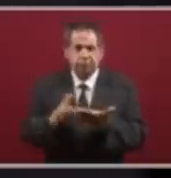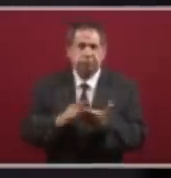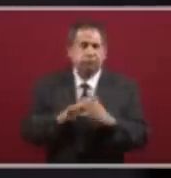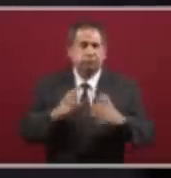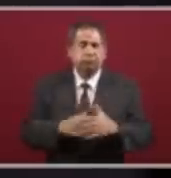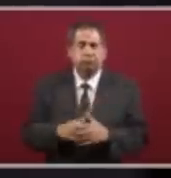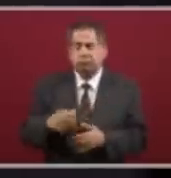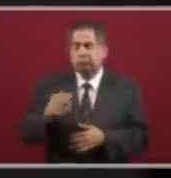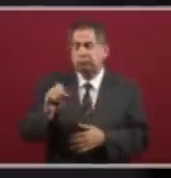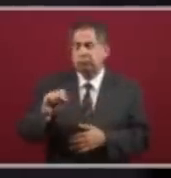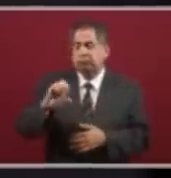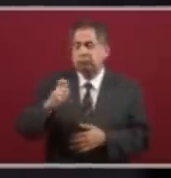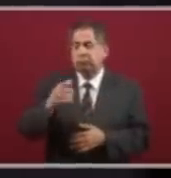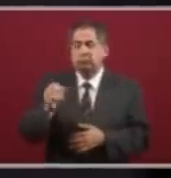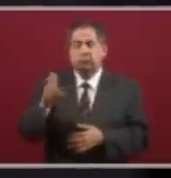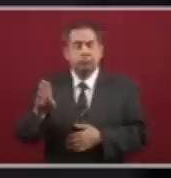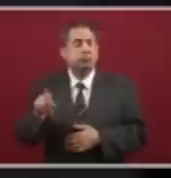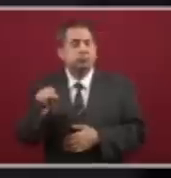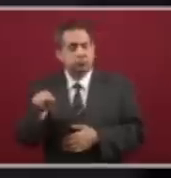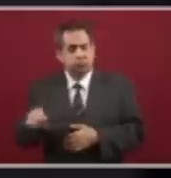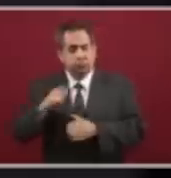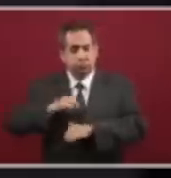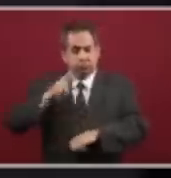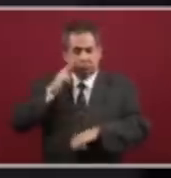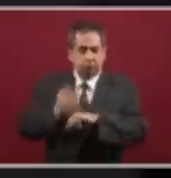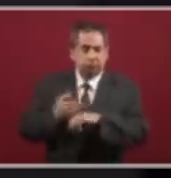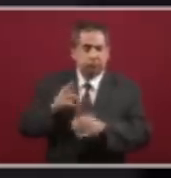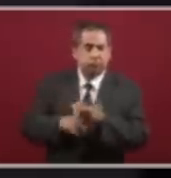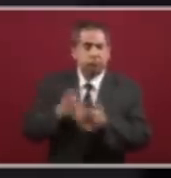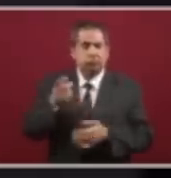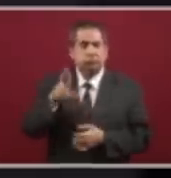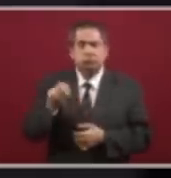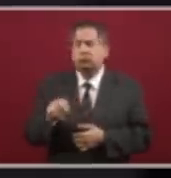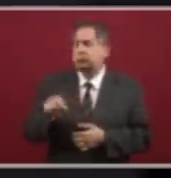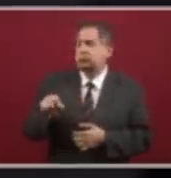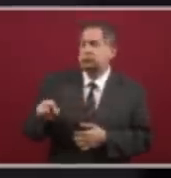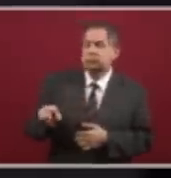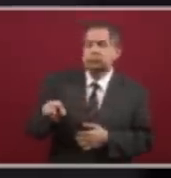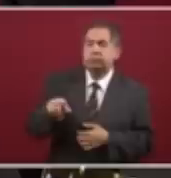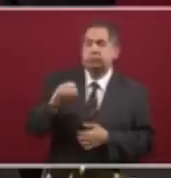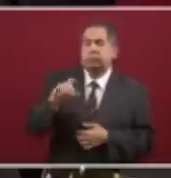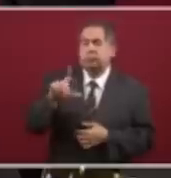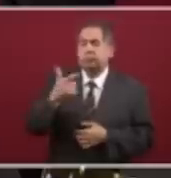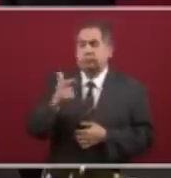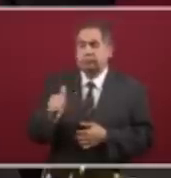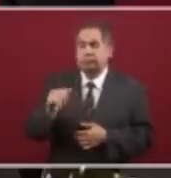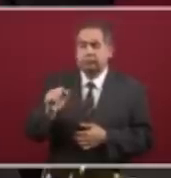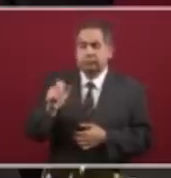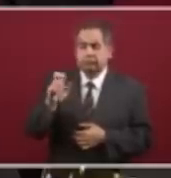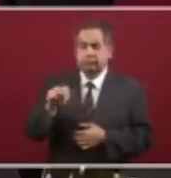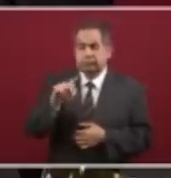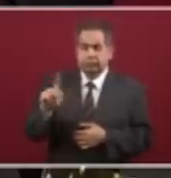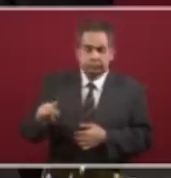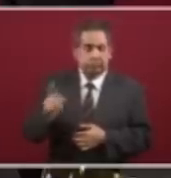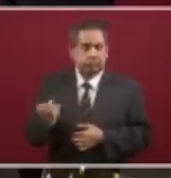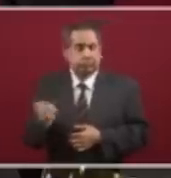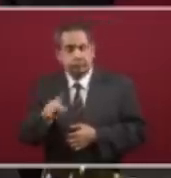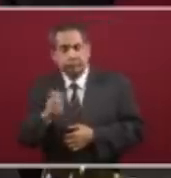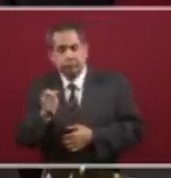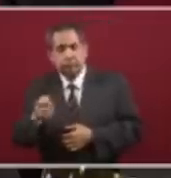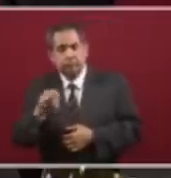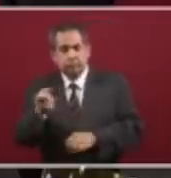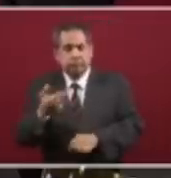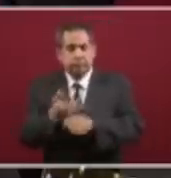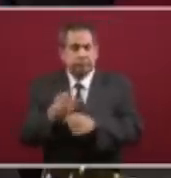secretaría de gobernación encabezada por la doctora olga sánchez cordero y a la subsecretaria de los derechos